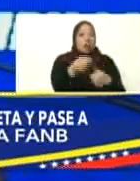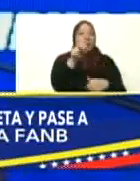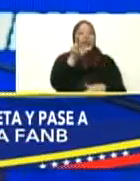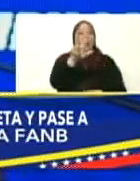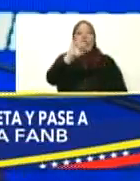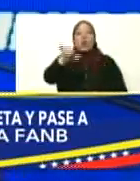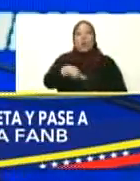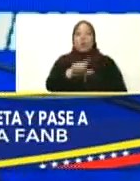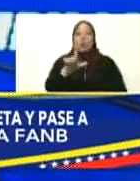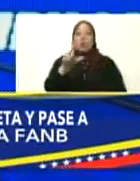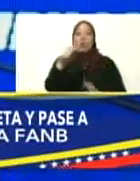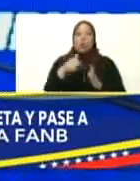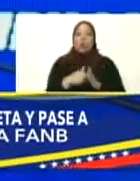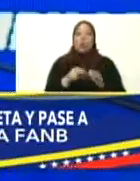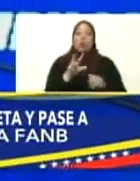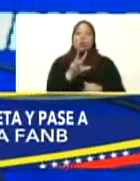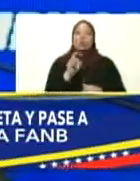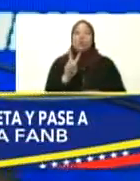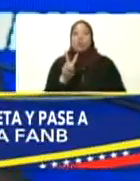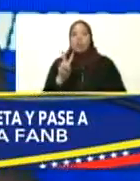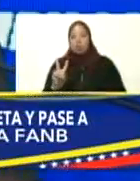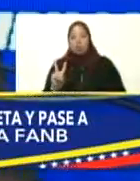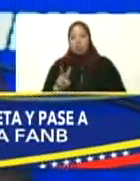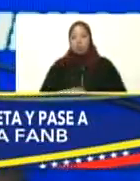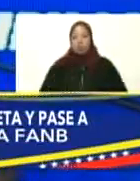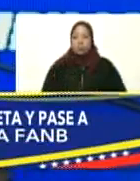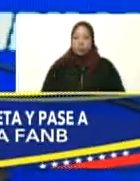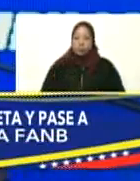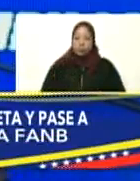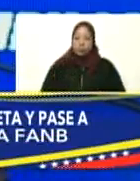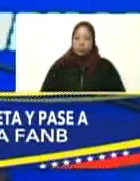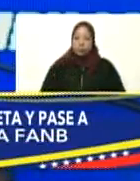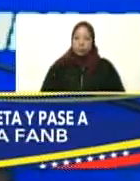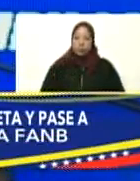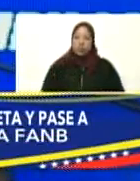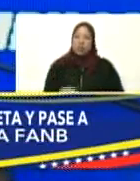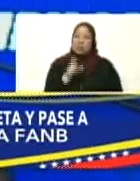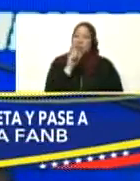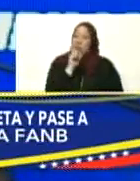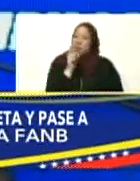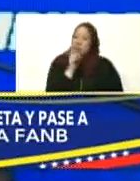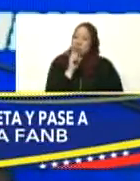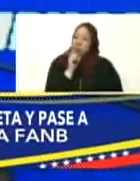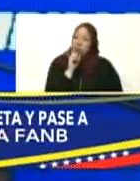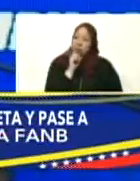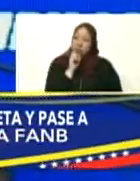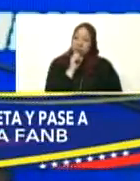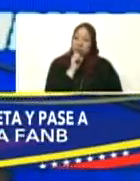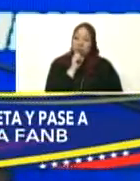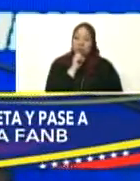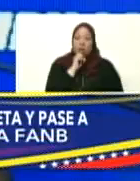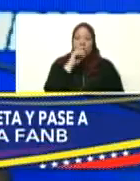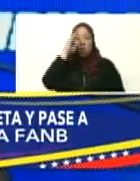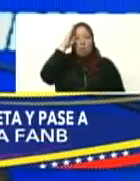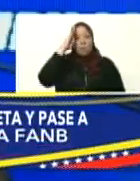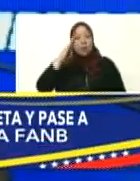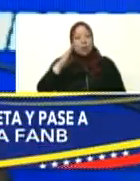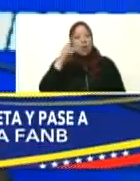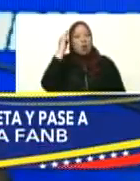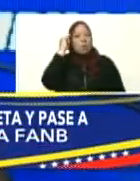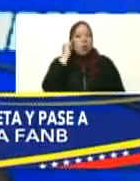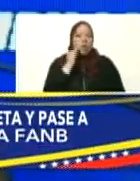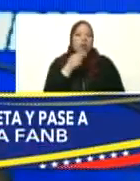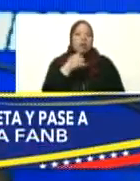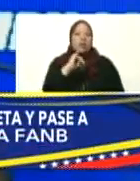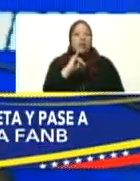de julio de 1822. Qué difícil es para un soldado bolivariano tener